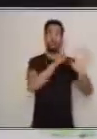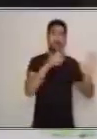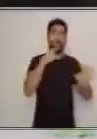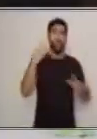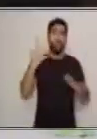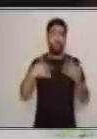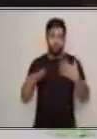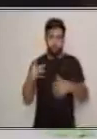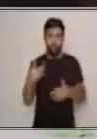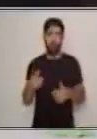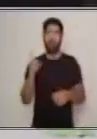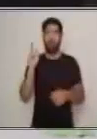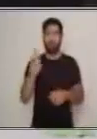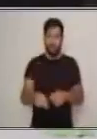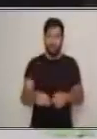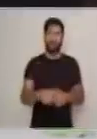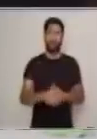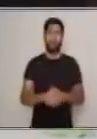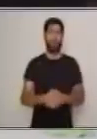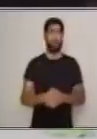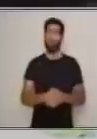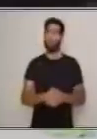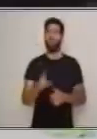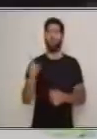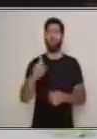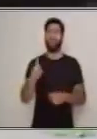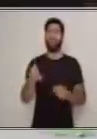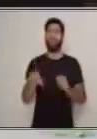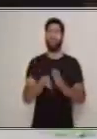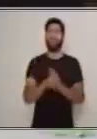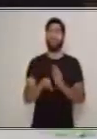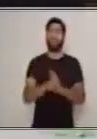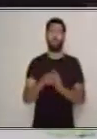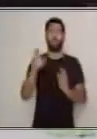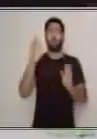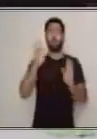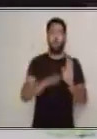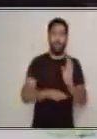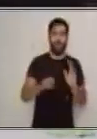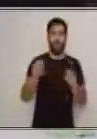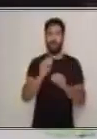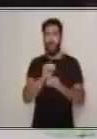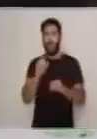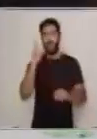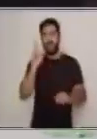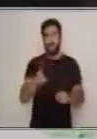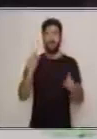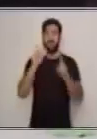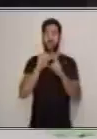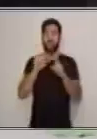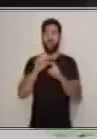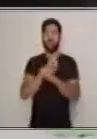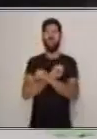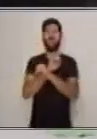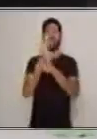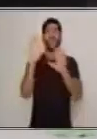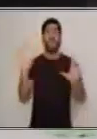más oscuros. Que se lea claro y que las letras sean claras y grandes. Eso es